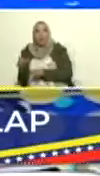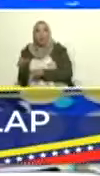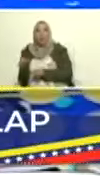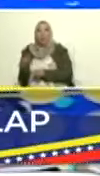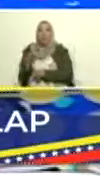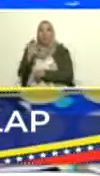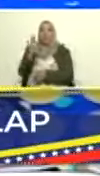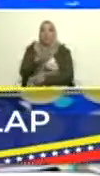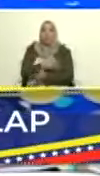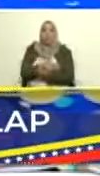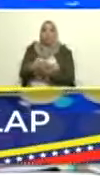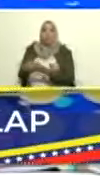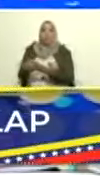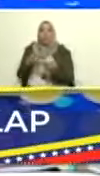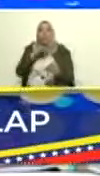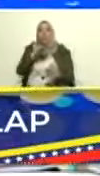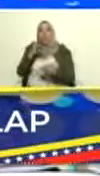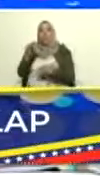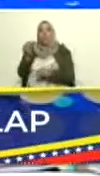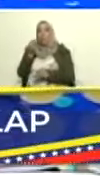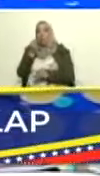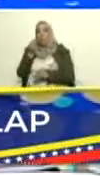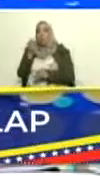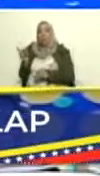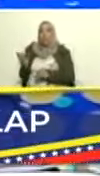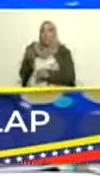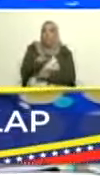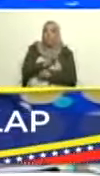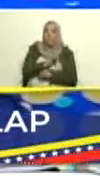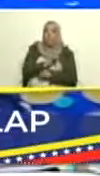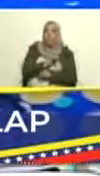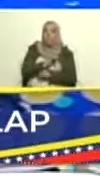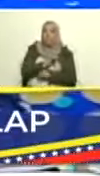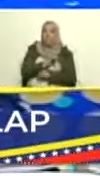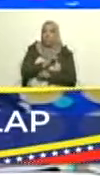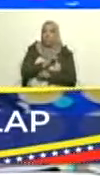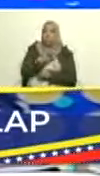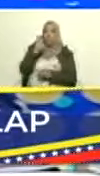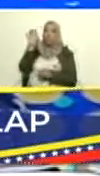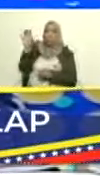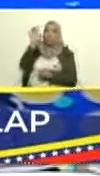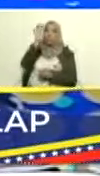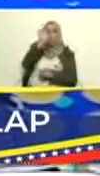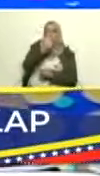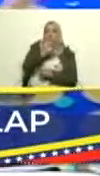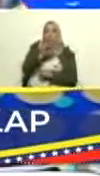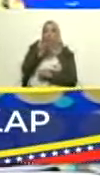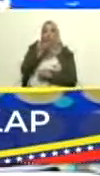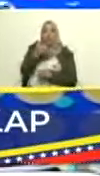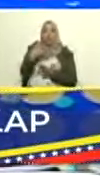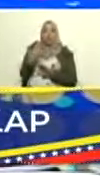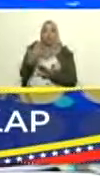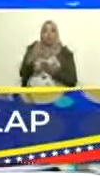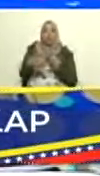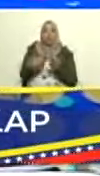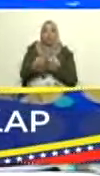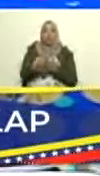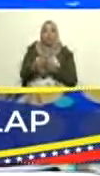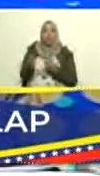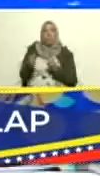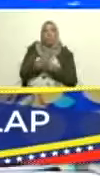5 millones de cajas CLAP por mes del exterior, y lo